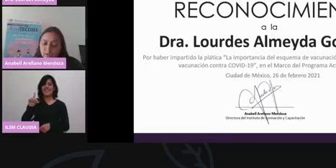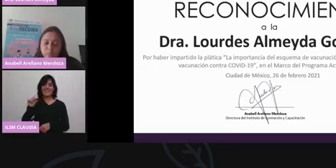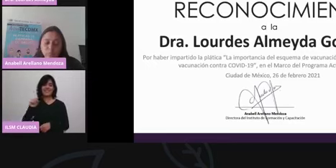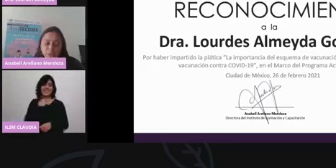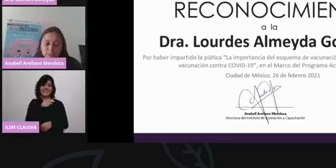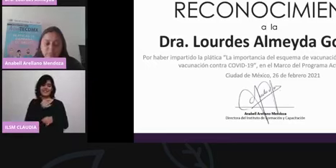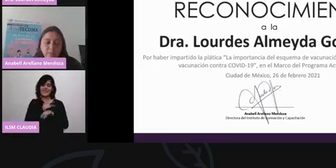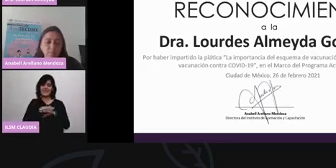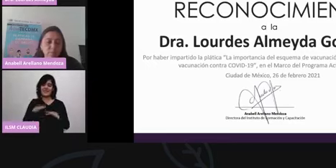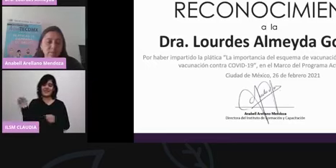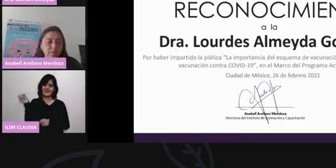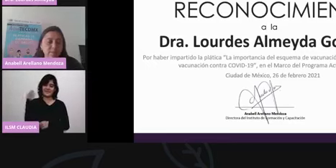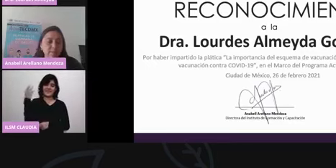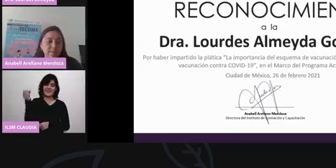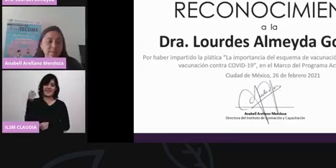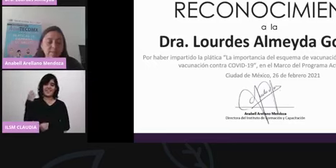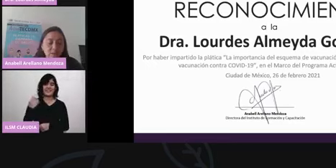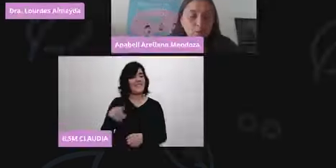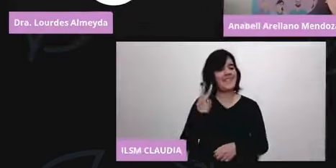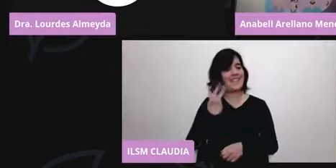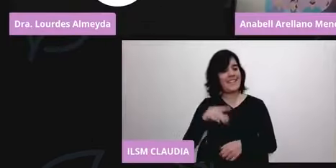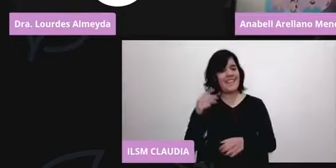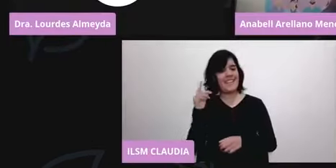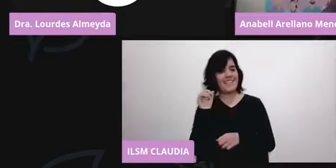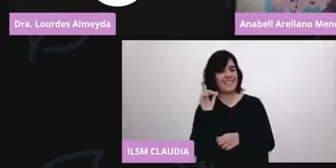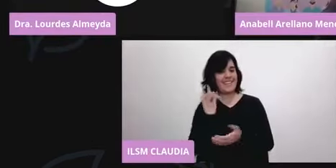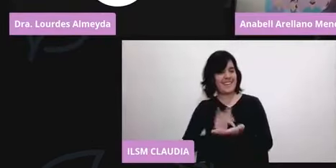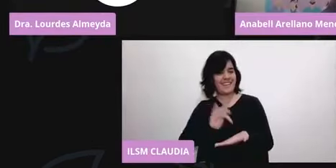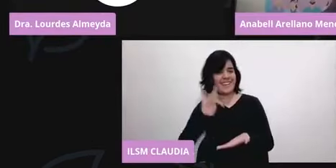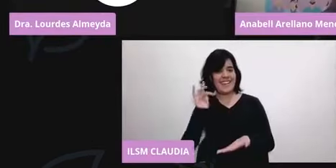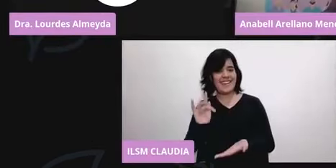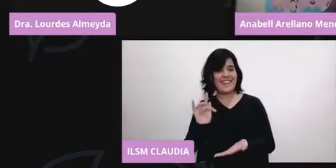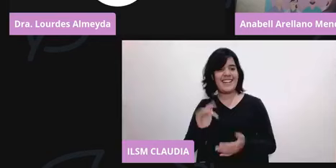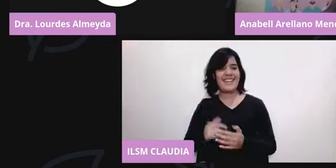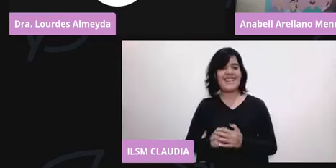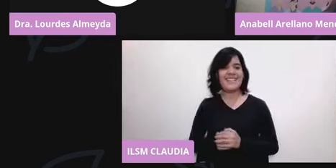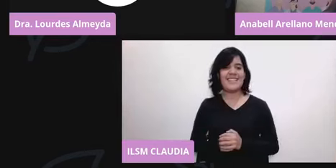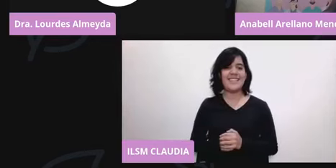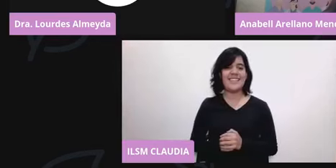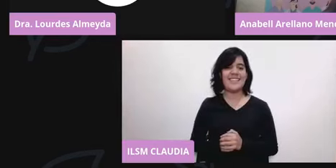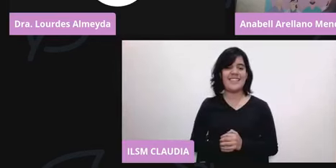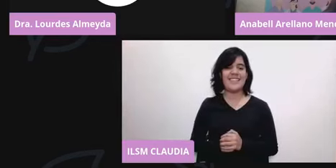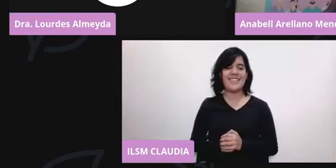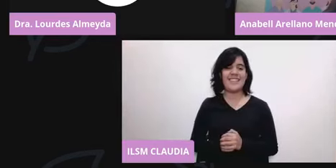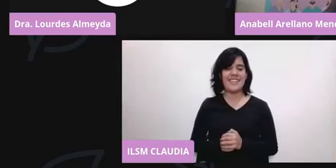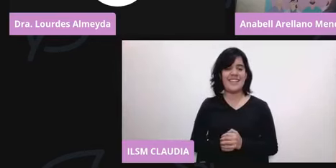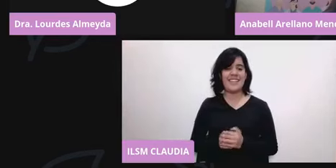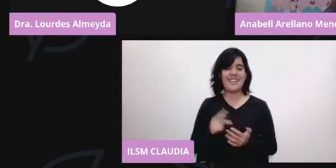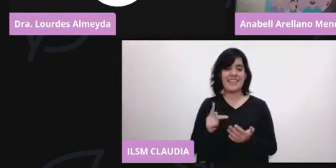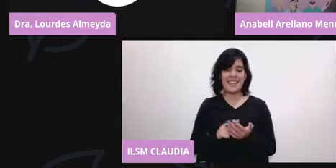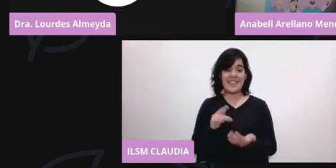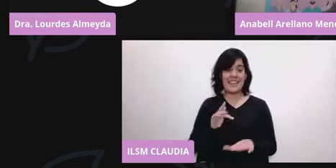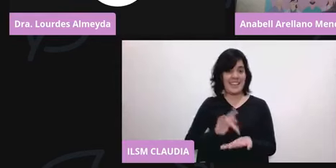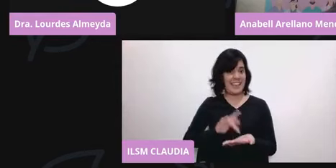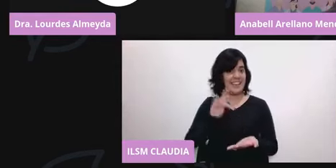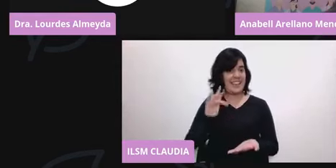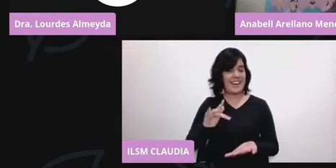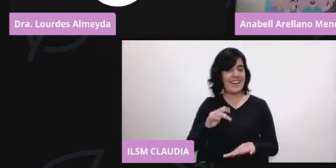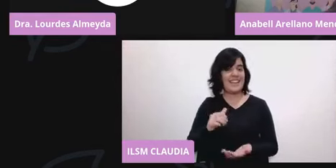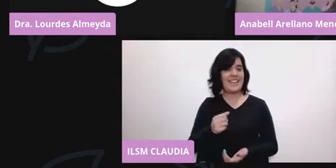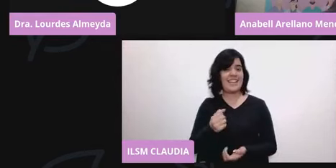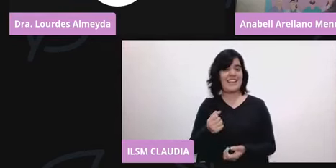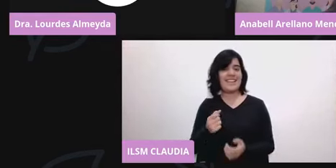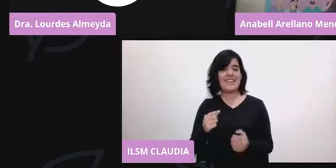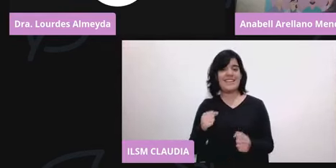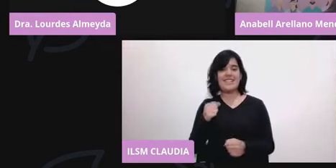Doctora, muchísimas, muchísimas gracias. Nuevamente, de verdad, el agradecimiento para la Secretaría de Salud, para la